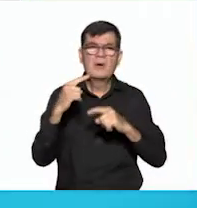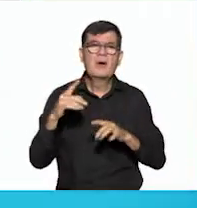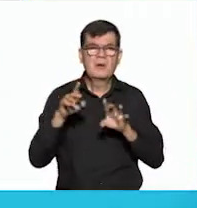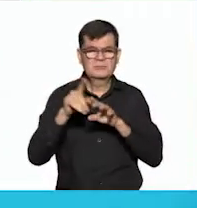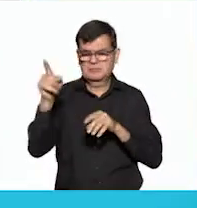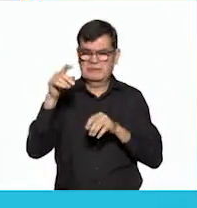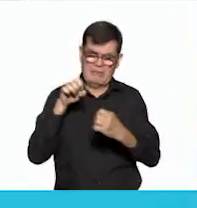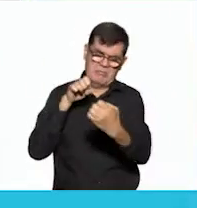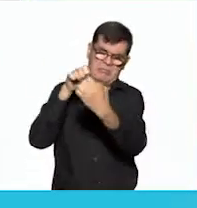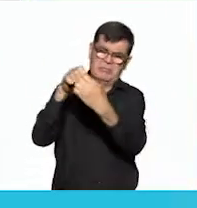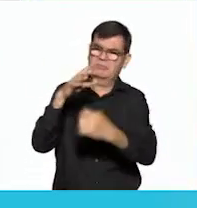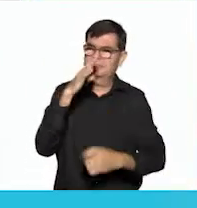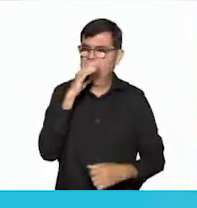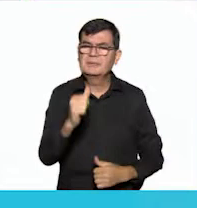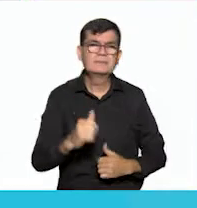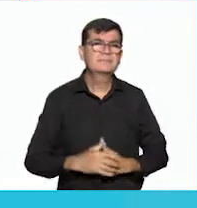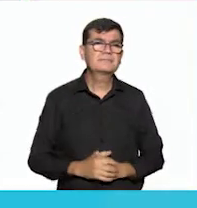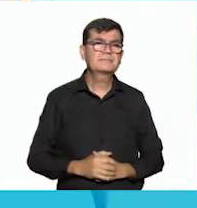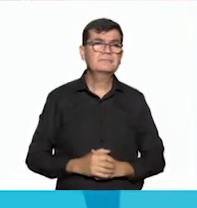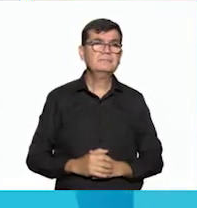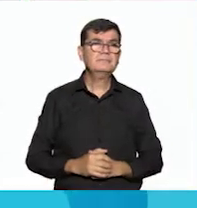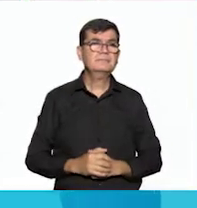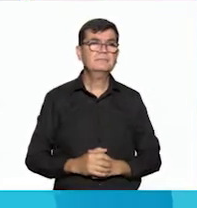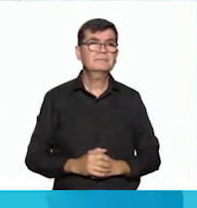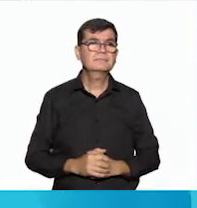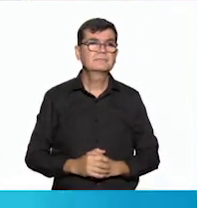no las puedes engañar.